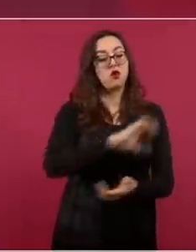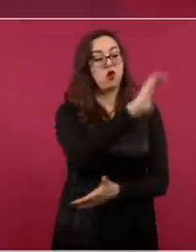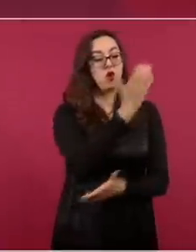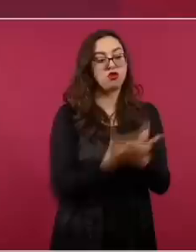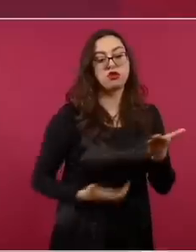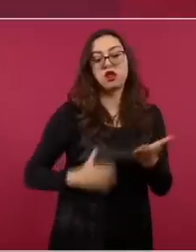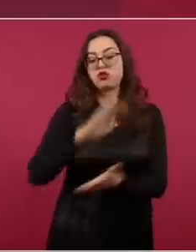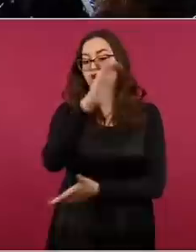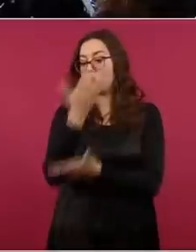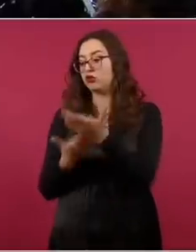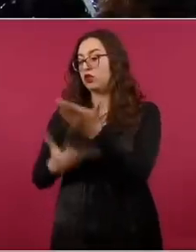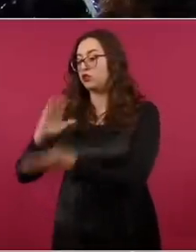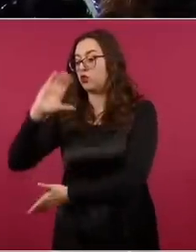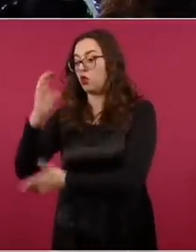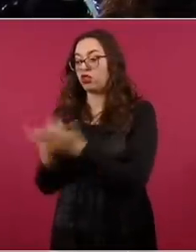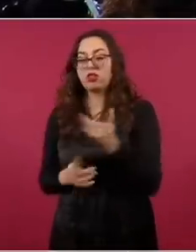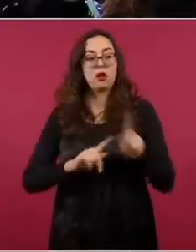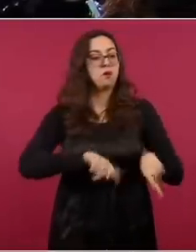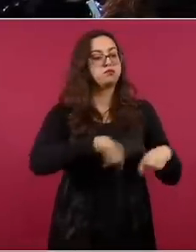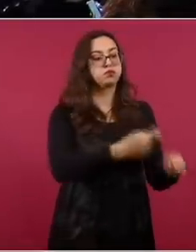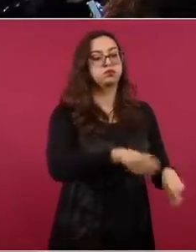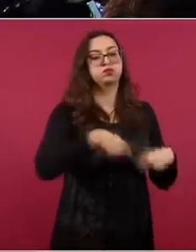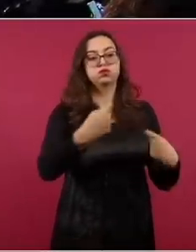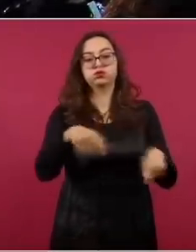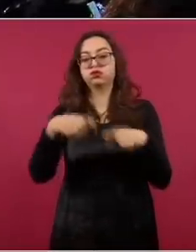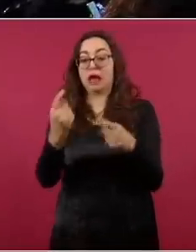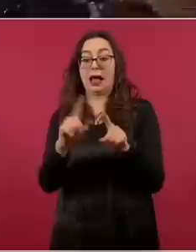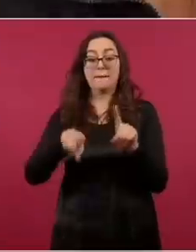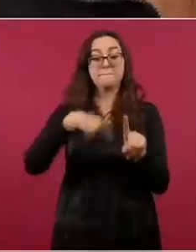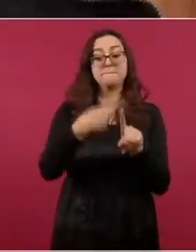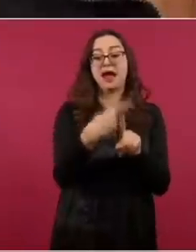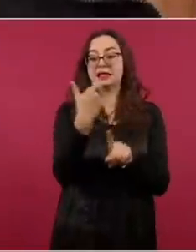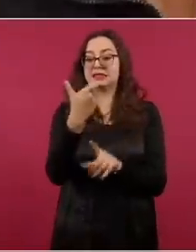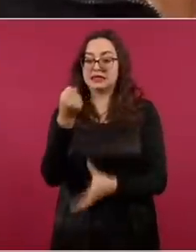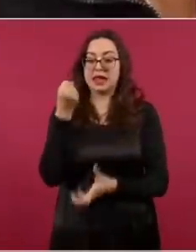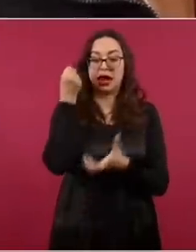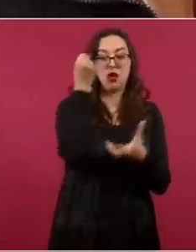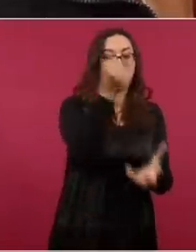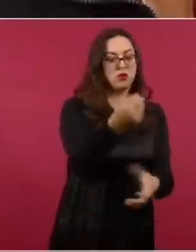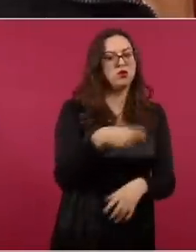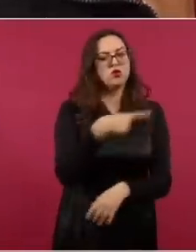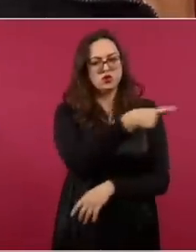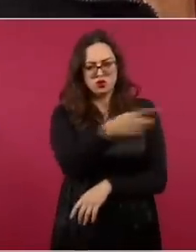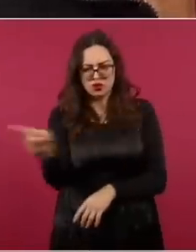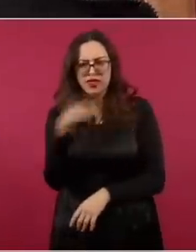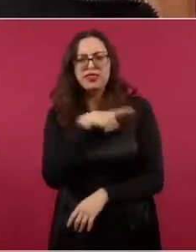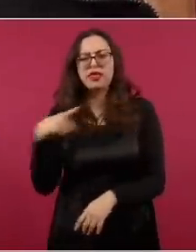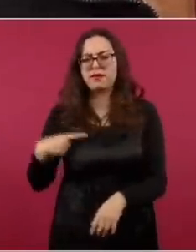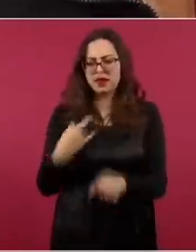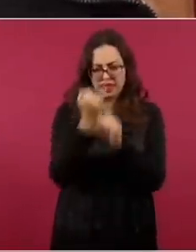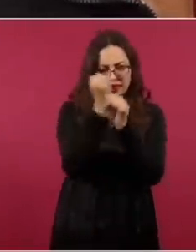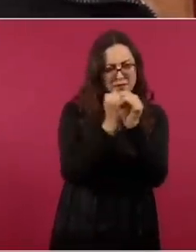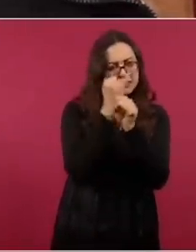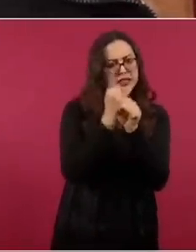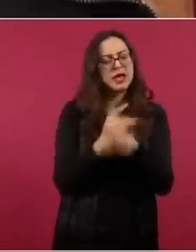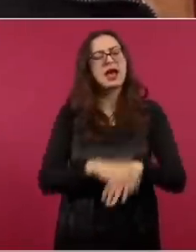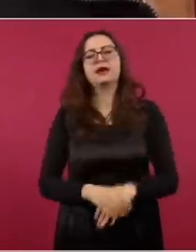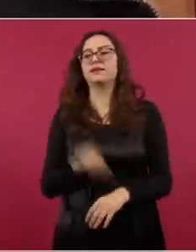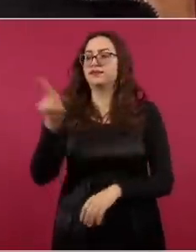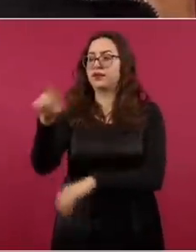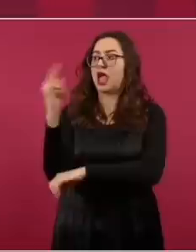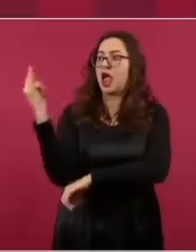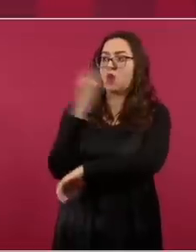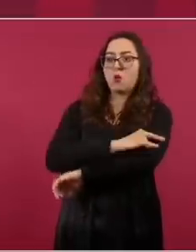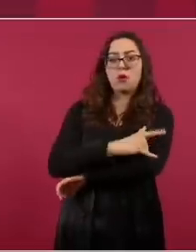hagan la investigación cuando iban a construir el aeropuerto de Texcoco le dieron